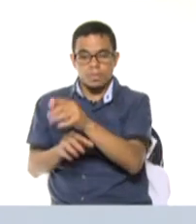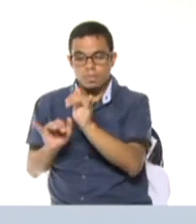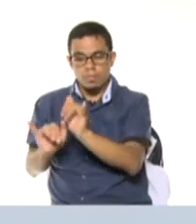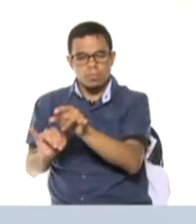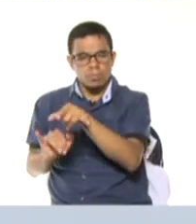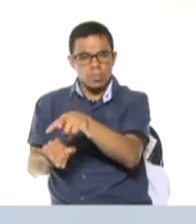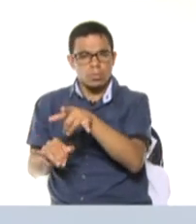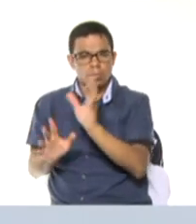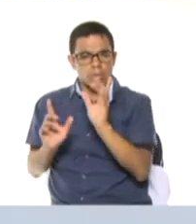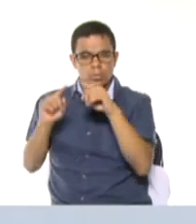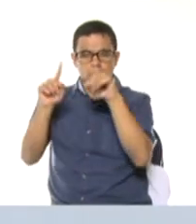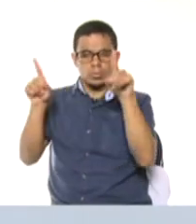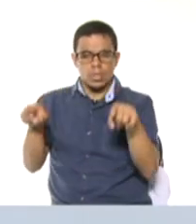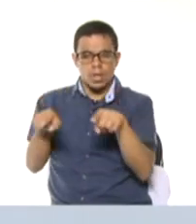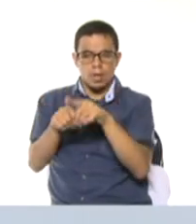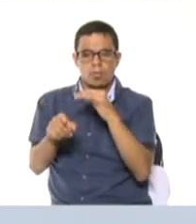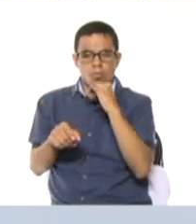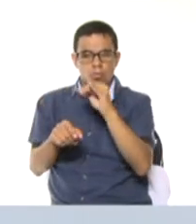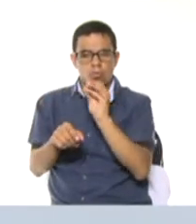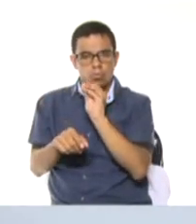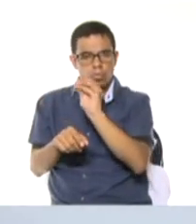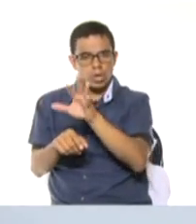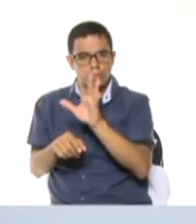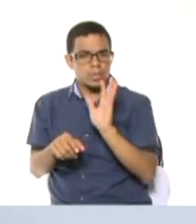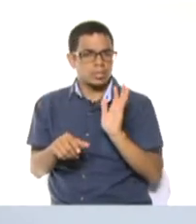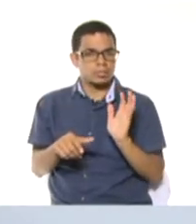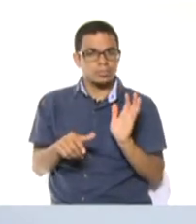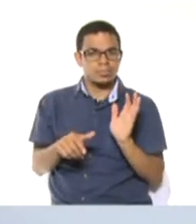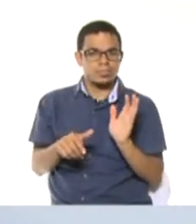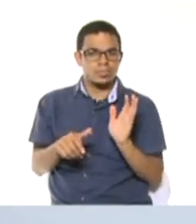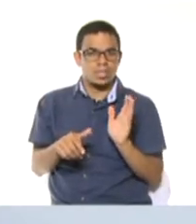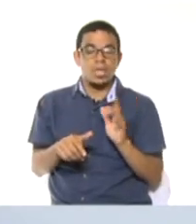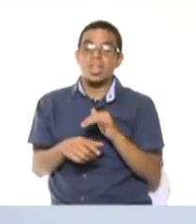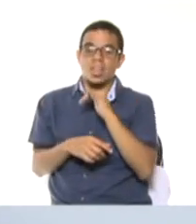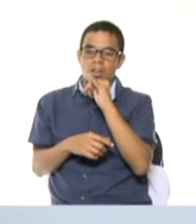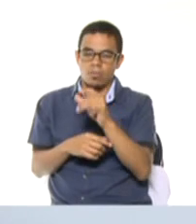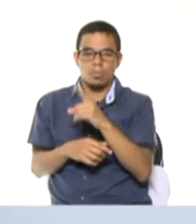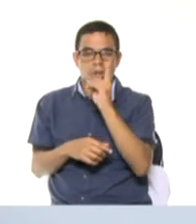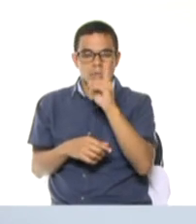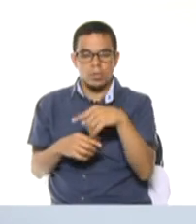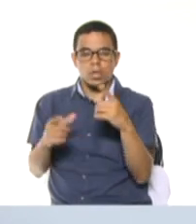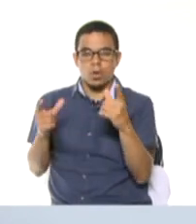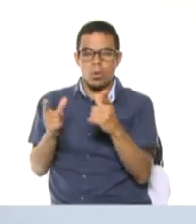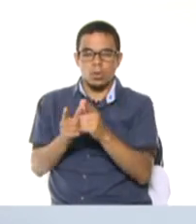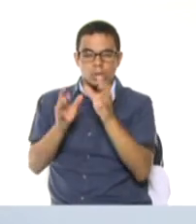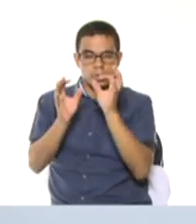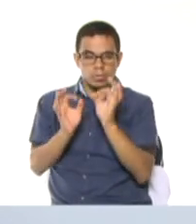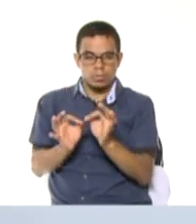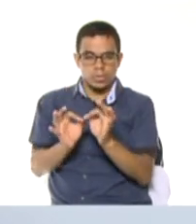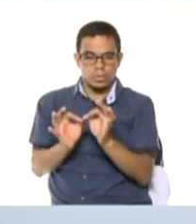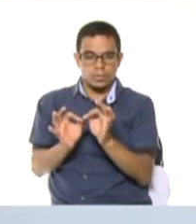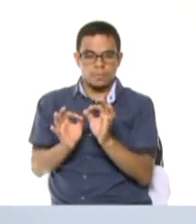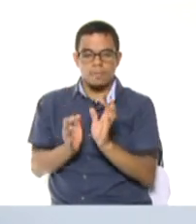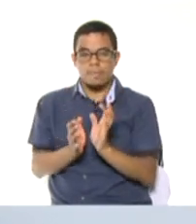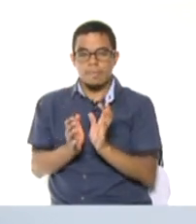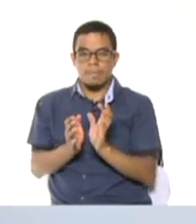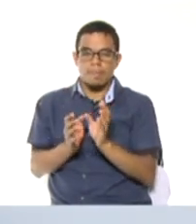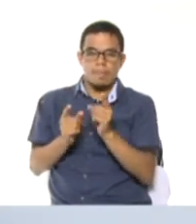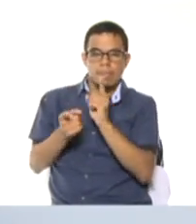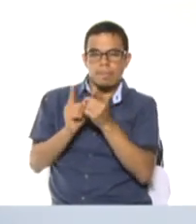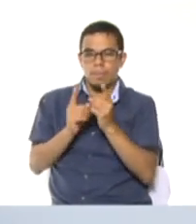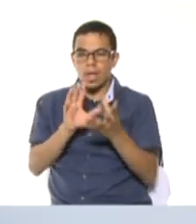realizar ese esquema a través de una ficha informativa. Son pequeñas